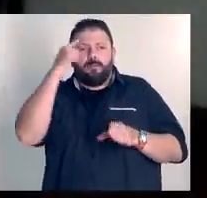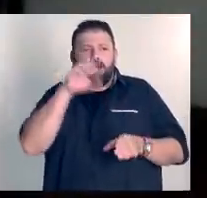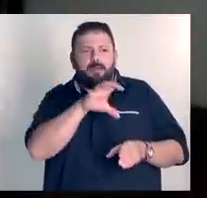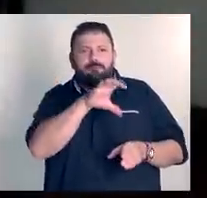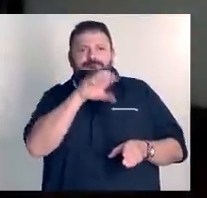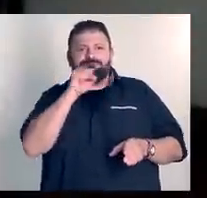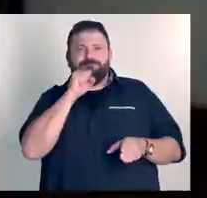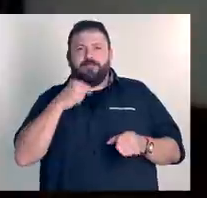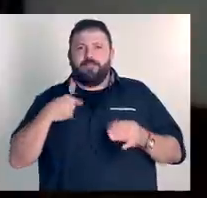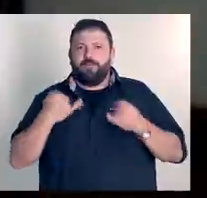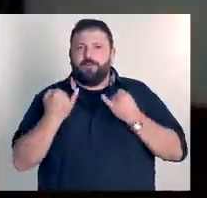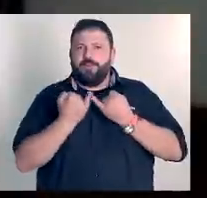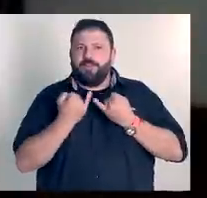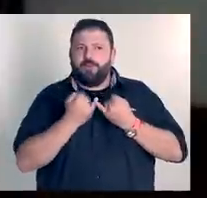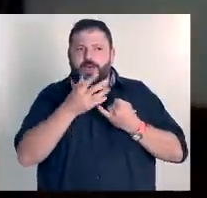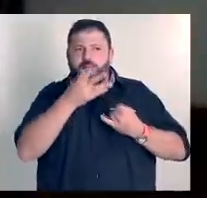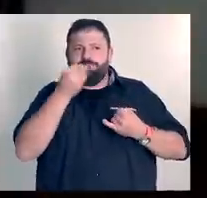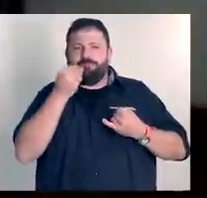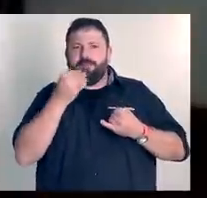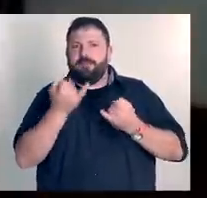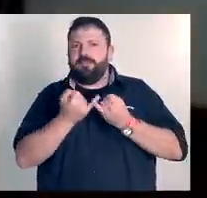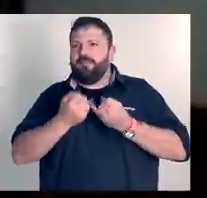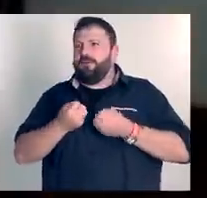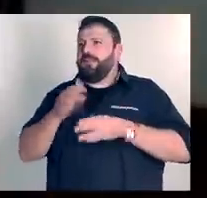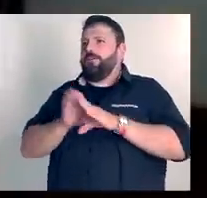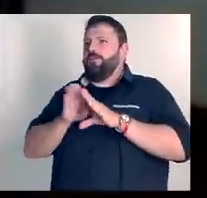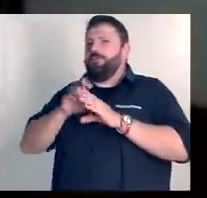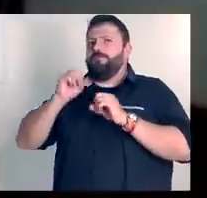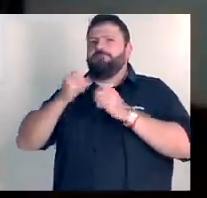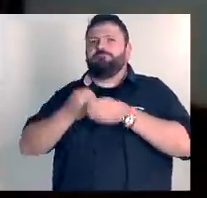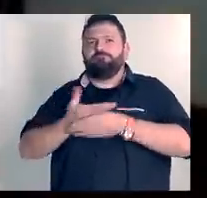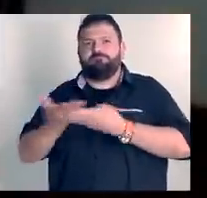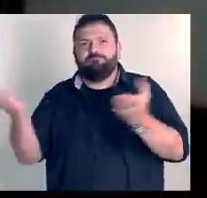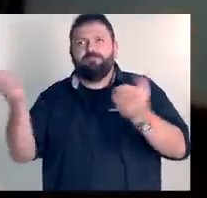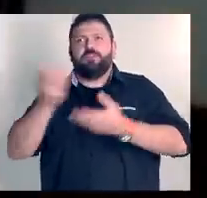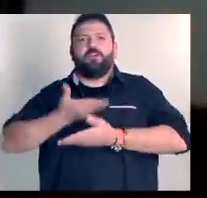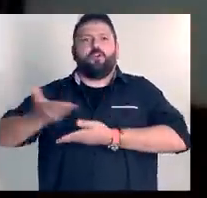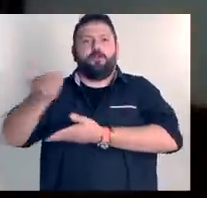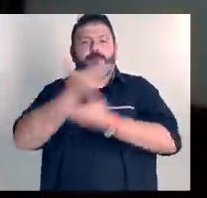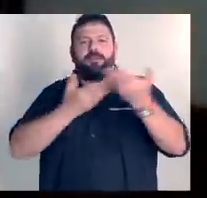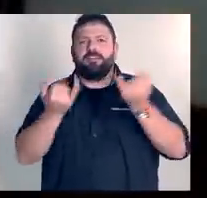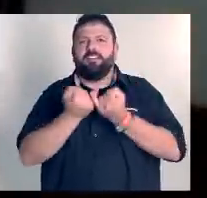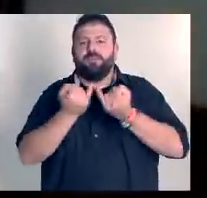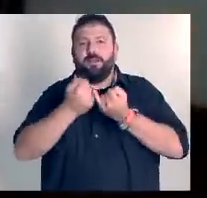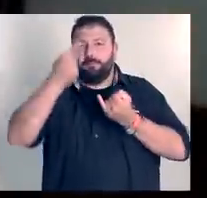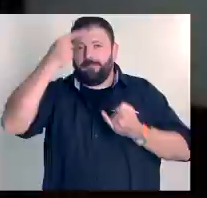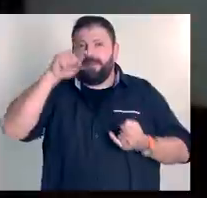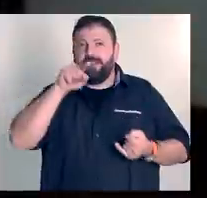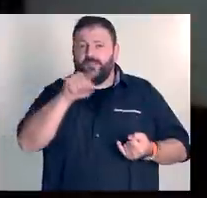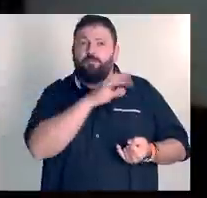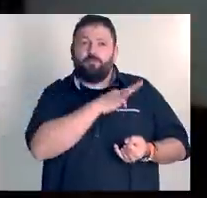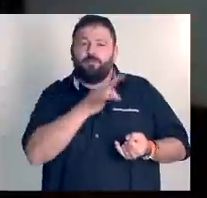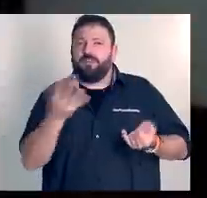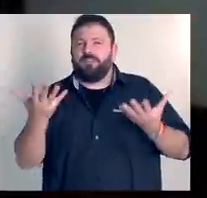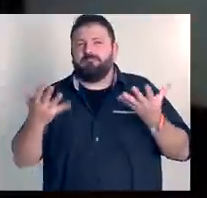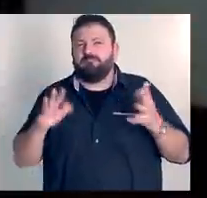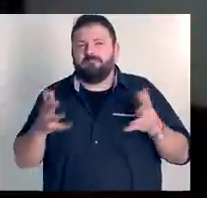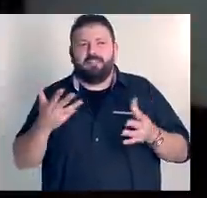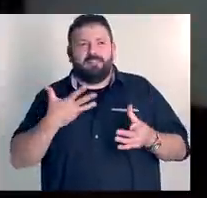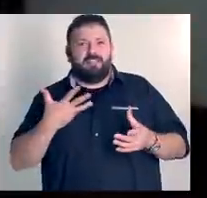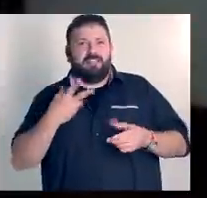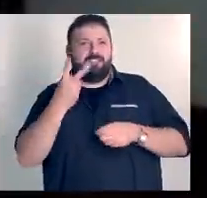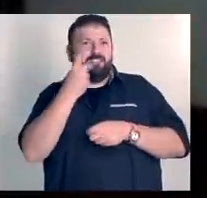tu negocio con todo. Es que tú te vueles la barda y tengas cuando menos, 100